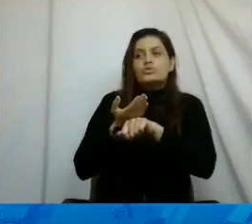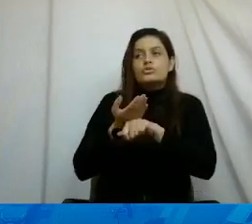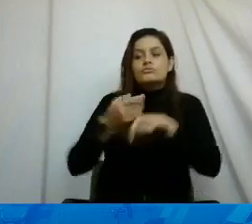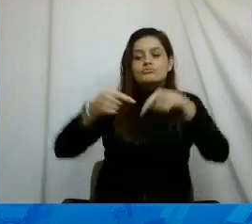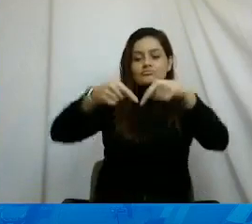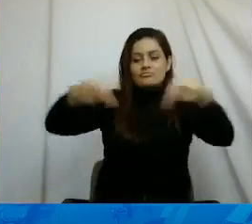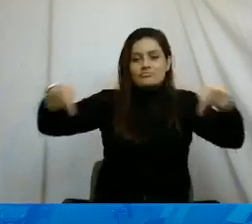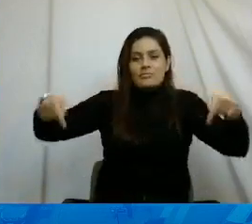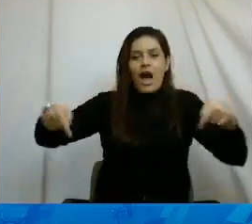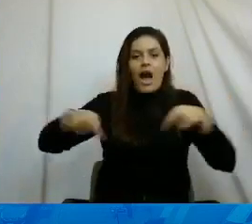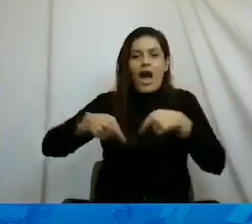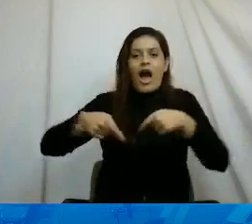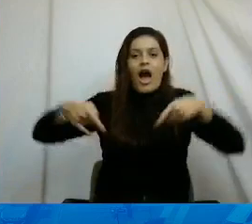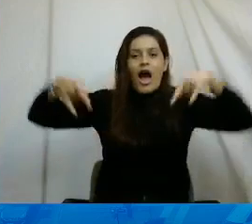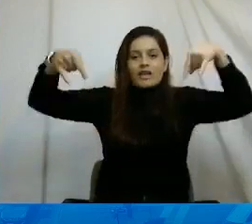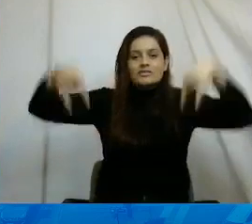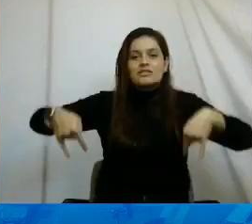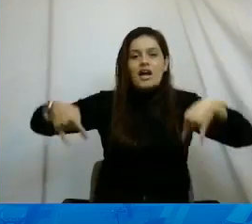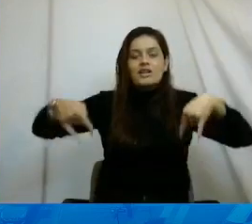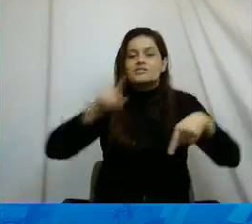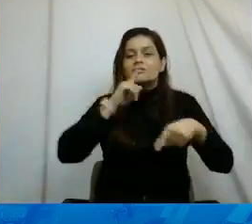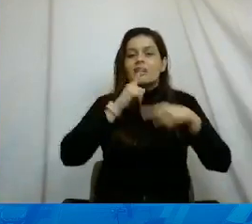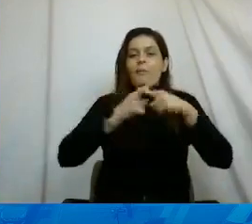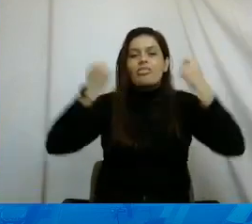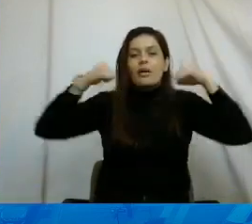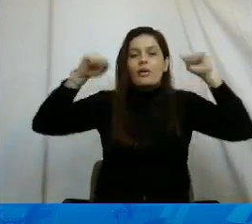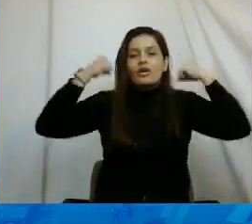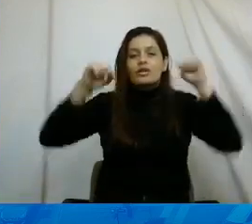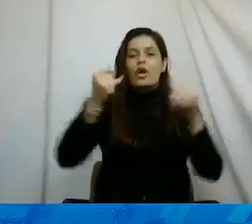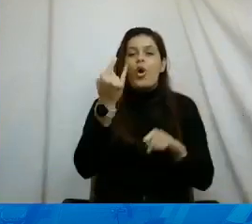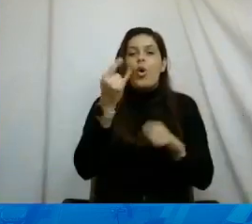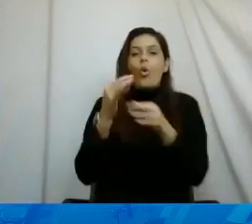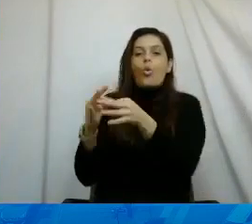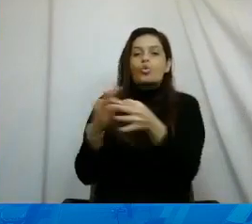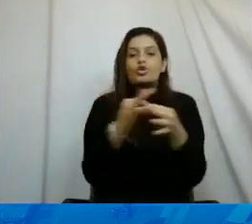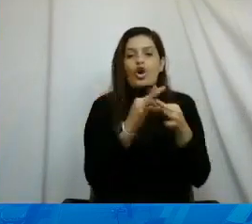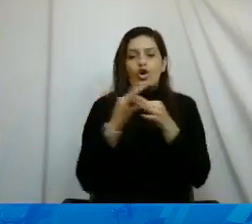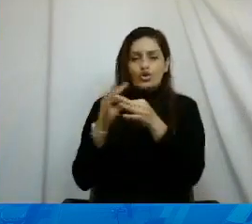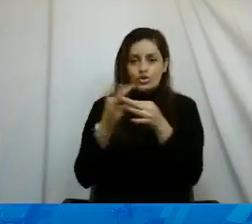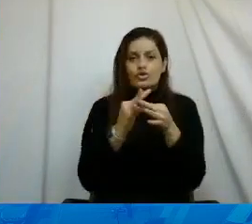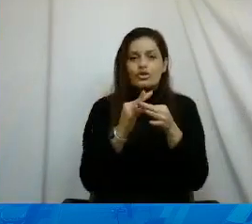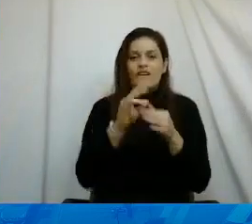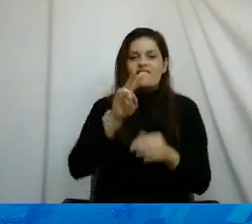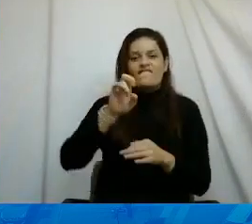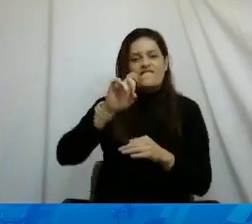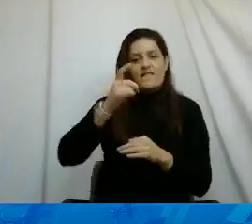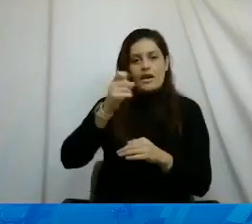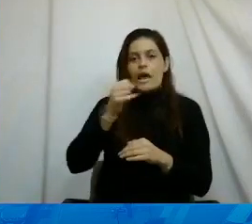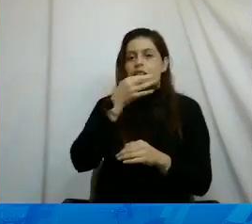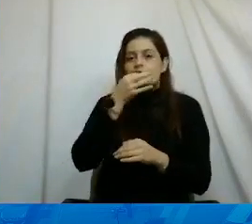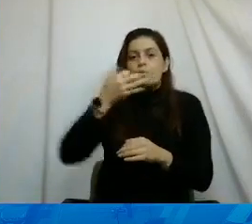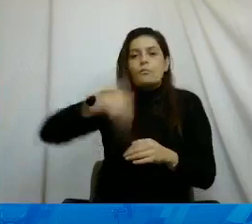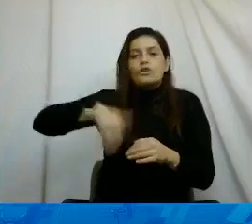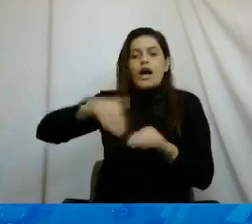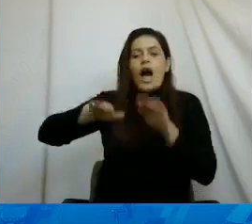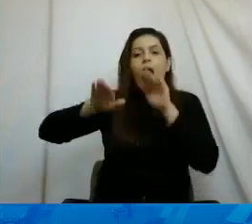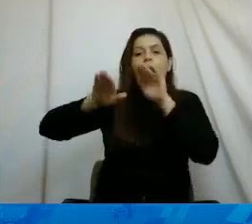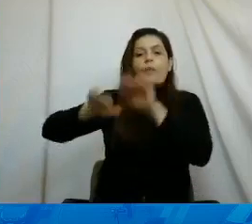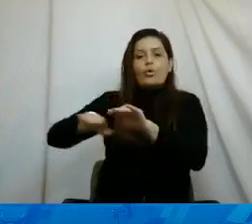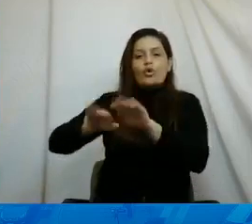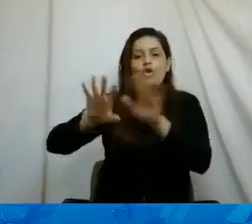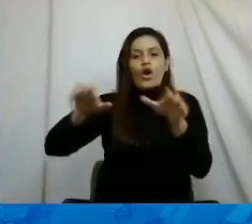del equipo Club Unión de la Vega. Es importante destacar el apoyo a este equipo,